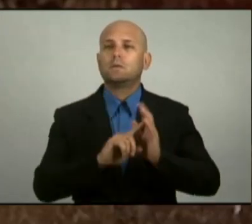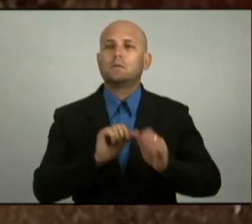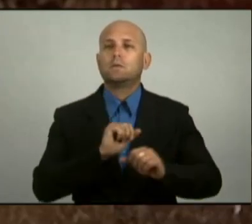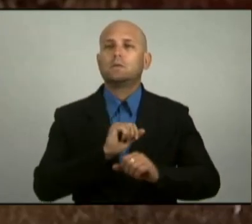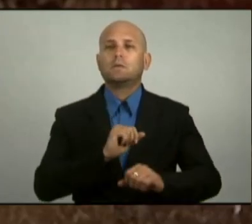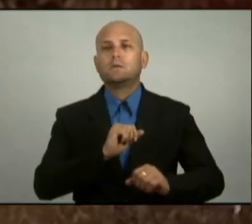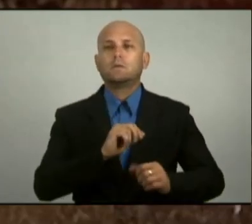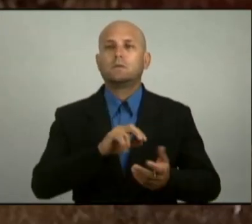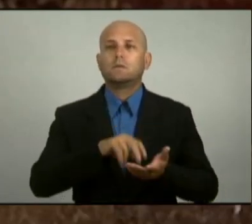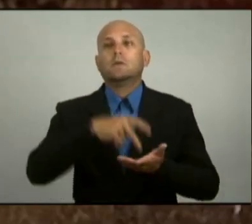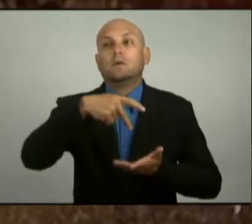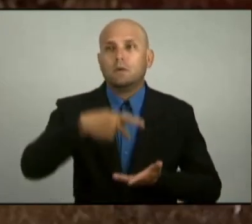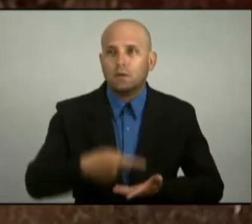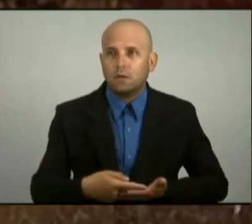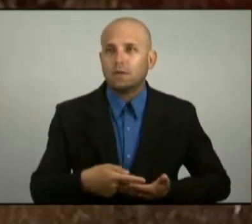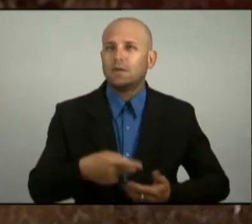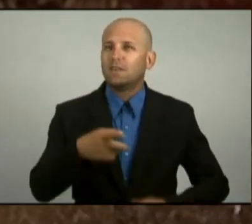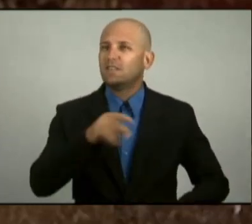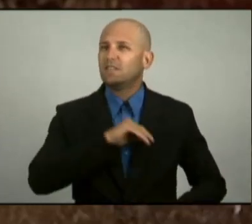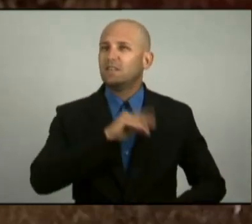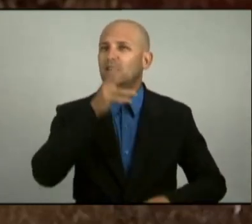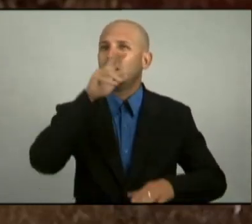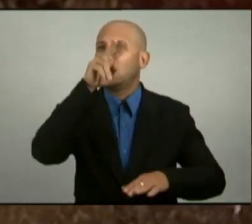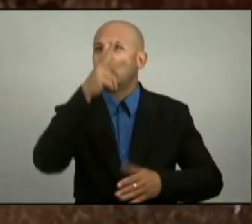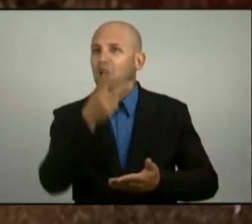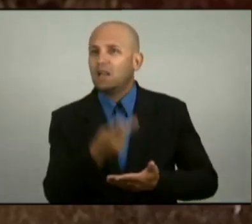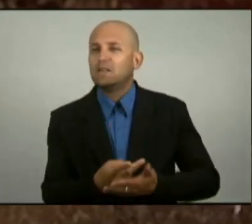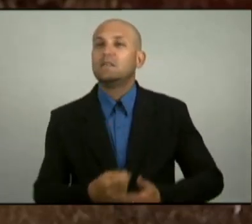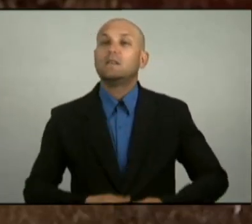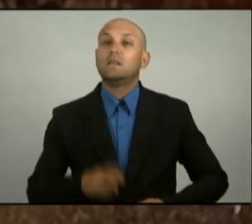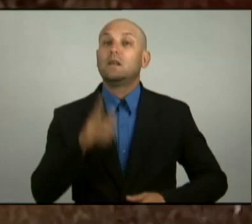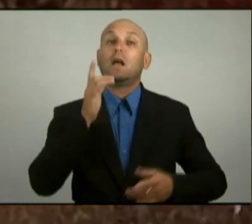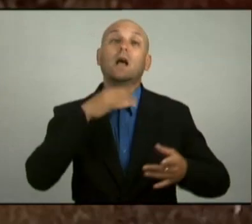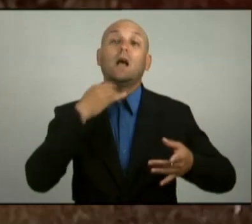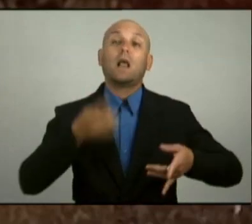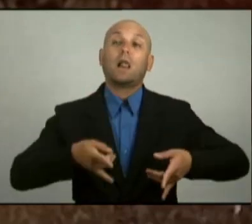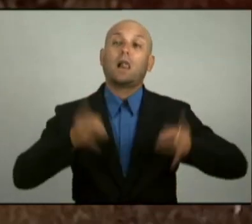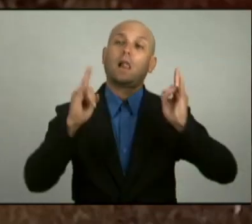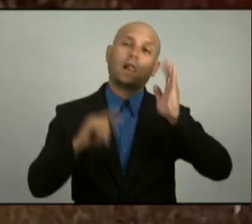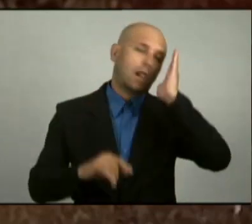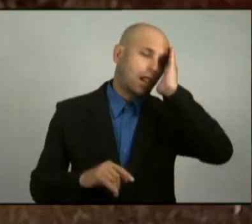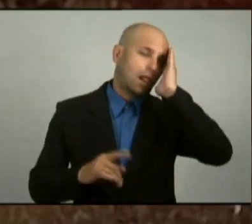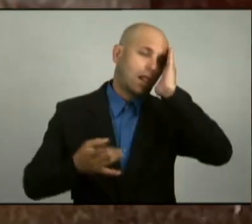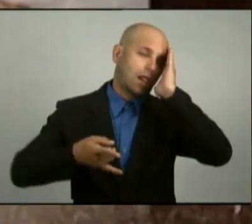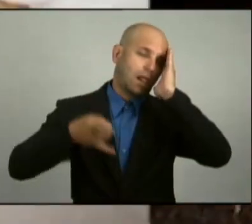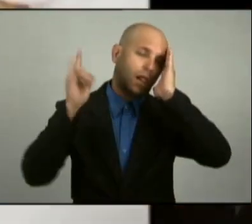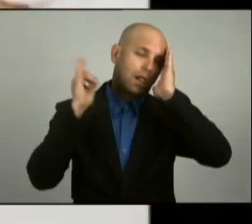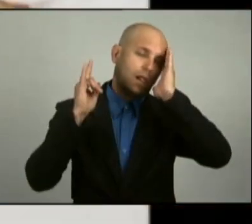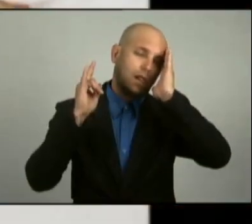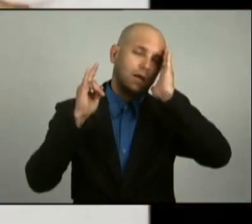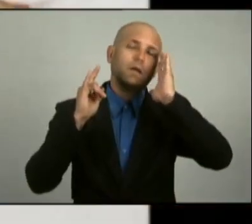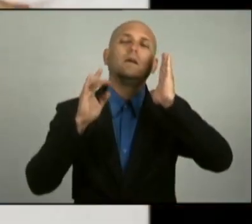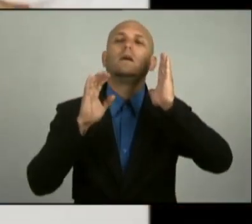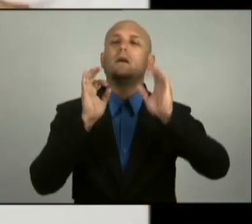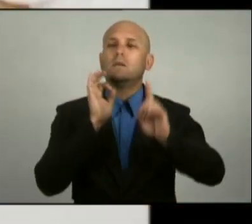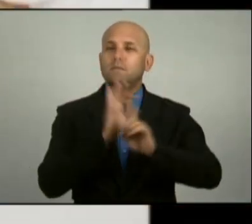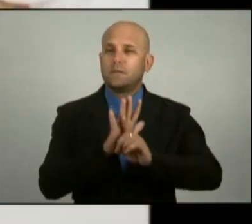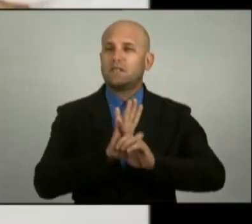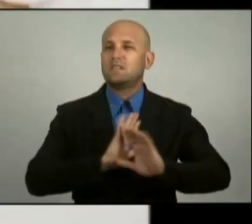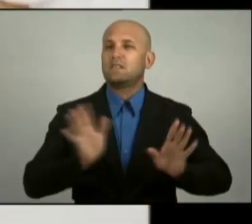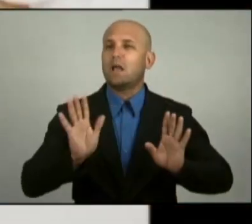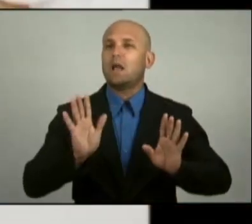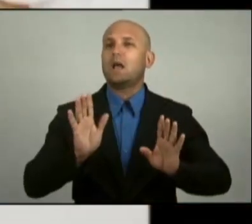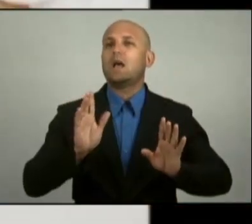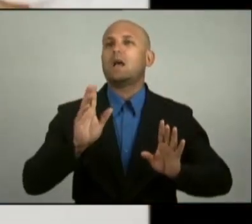de tropiezo posteriormente cuando ya estamos sumidos en un sueño profundo se van sucediendo las fases de sueño Rem con las de